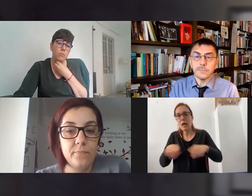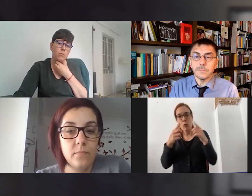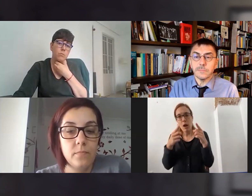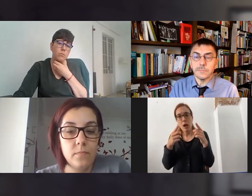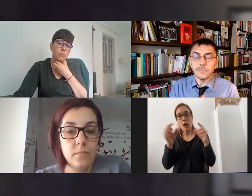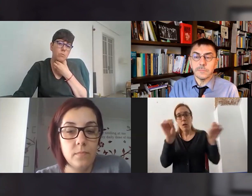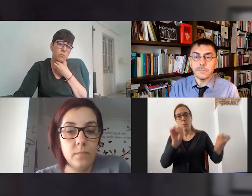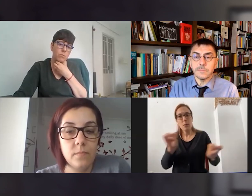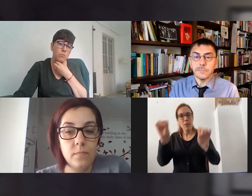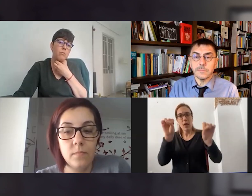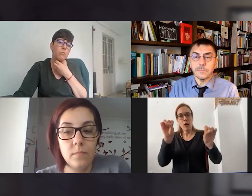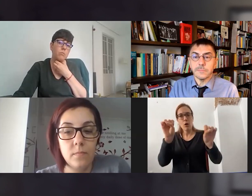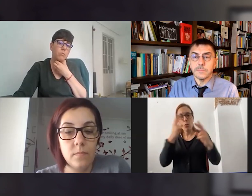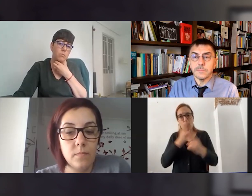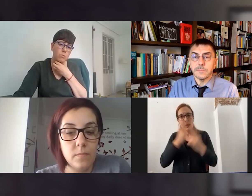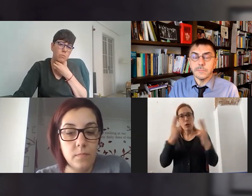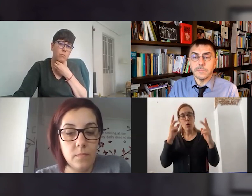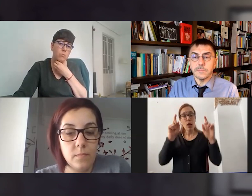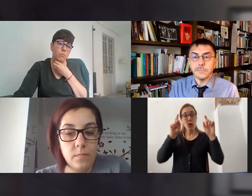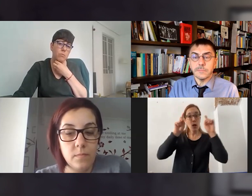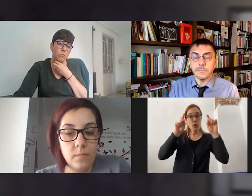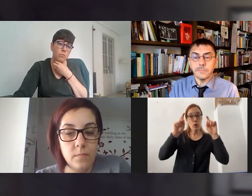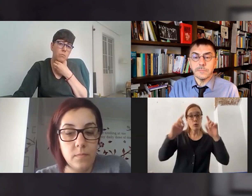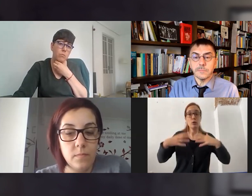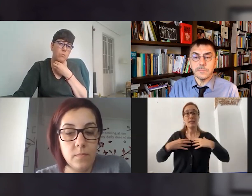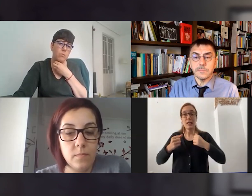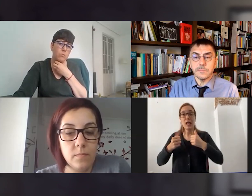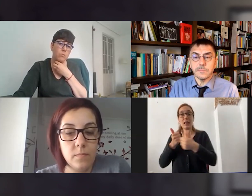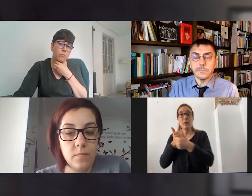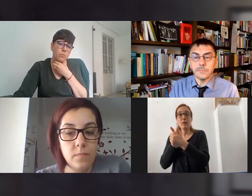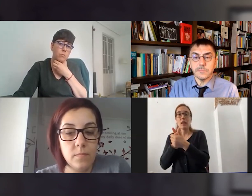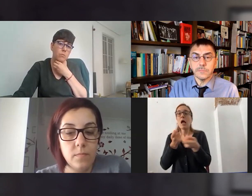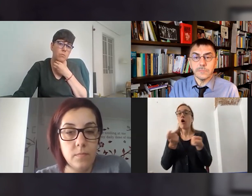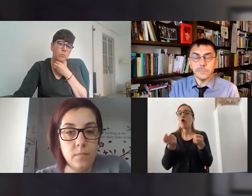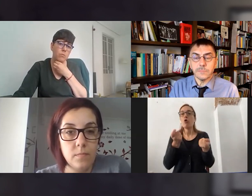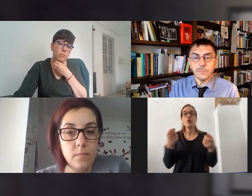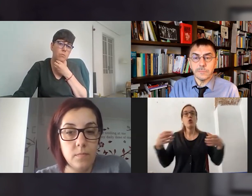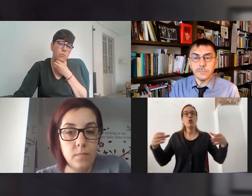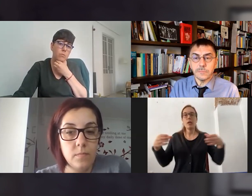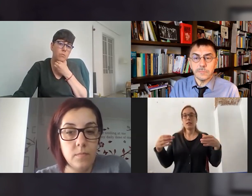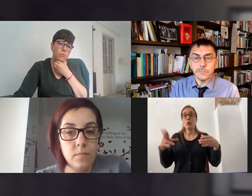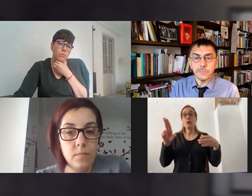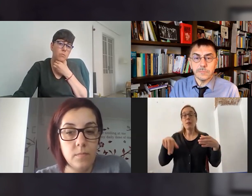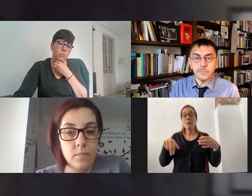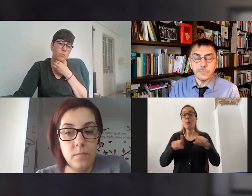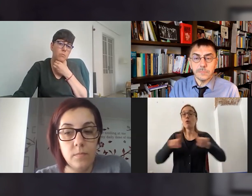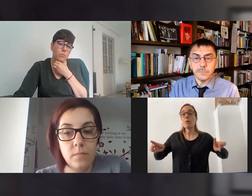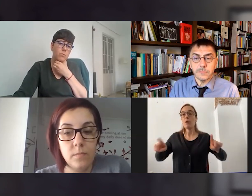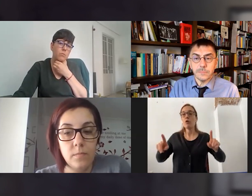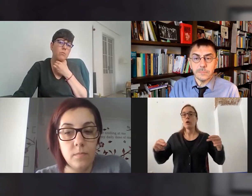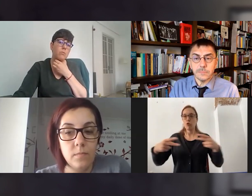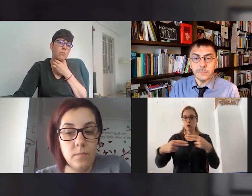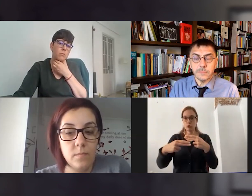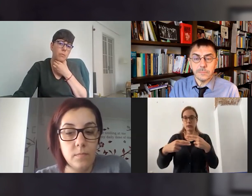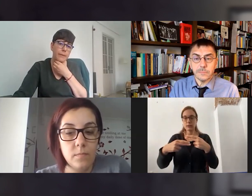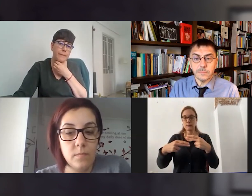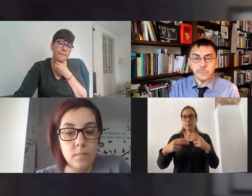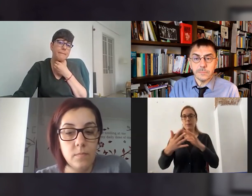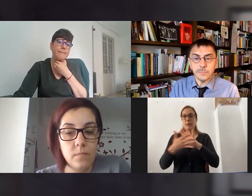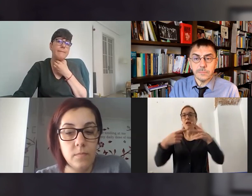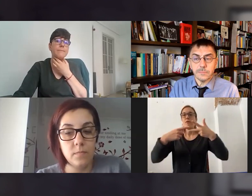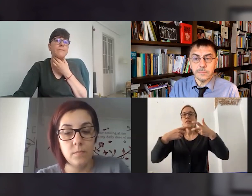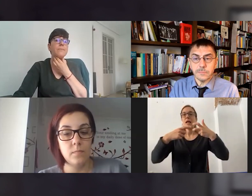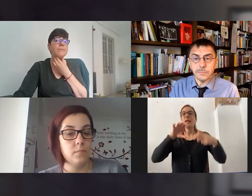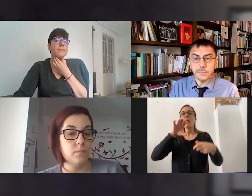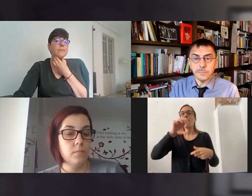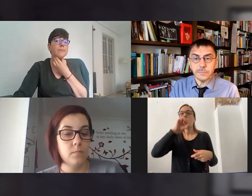que la sanidad, la educación y la dependencia vuelvan bajo el control colectivo, pero que también se privan los recortes. Tenemos que hablar de fiscalidad patriótica y